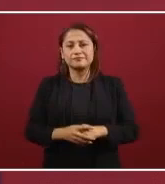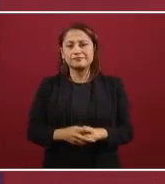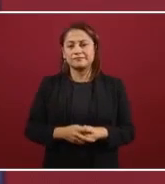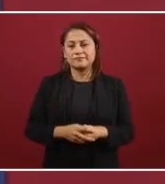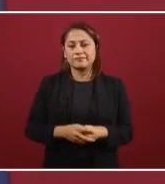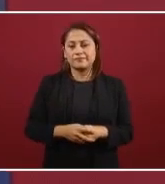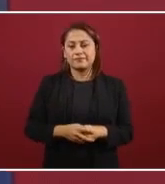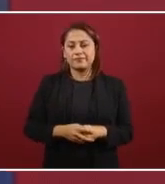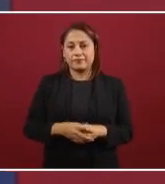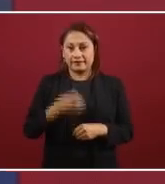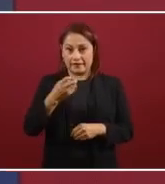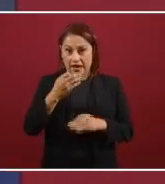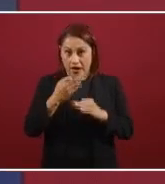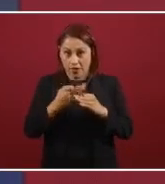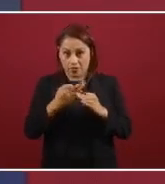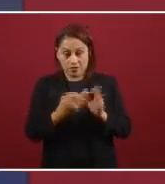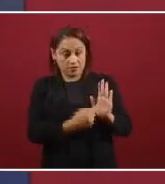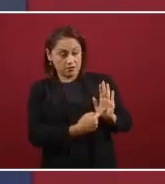Esta campaña